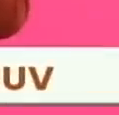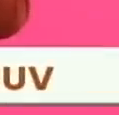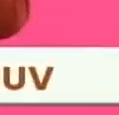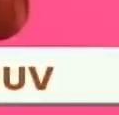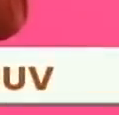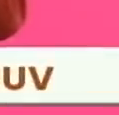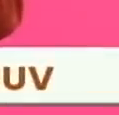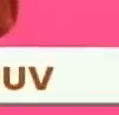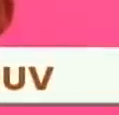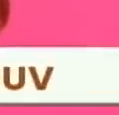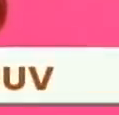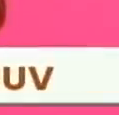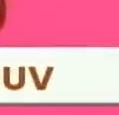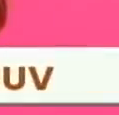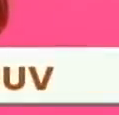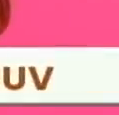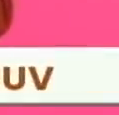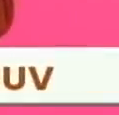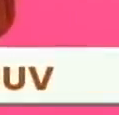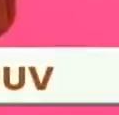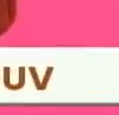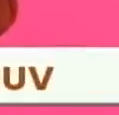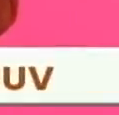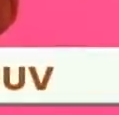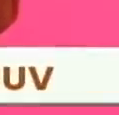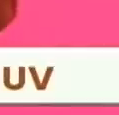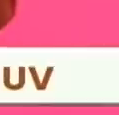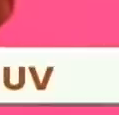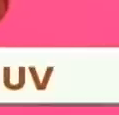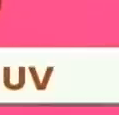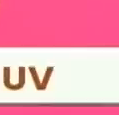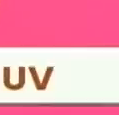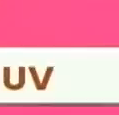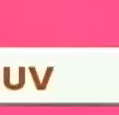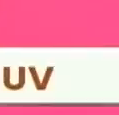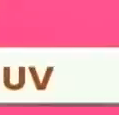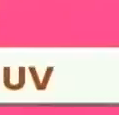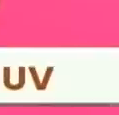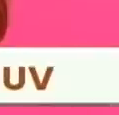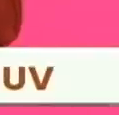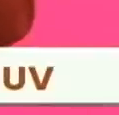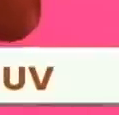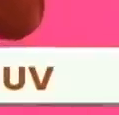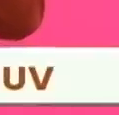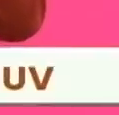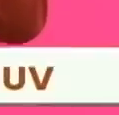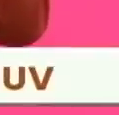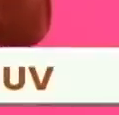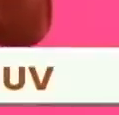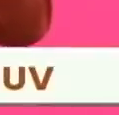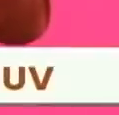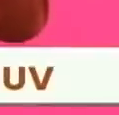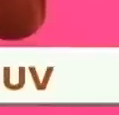entienden de lealtades. Antes, aquí la lealtad era un valor